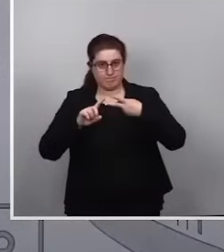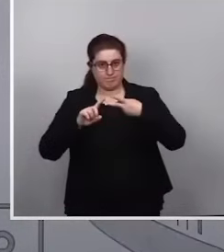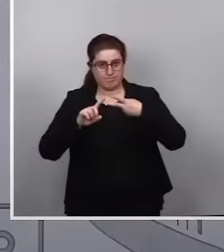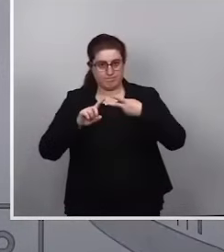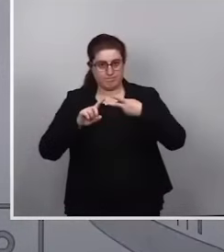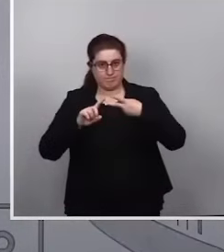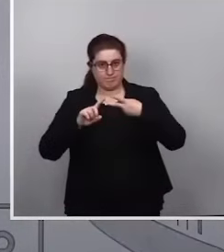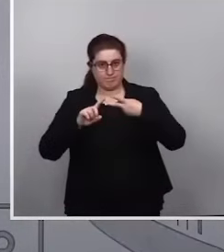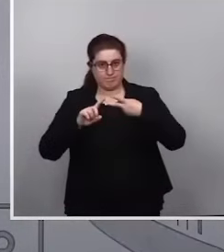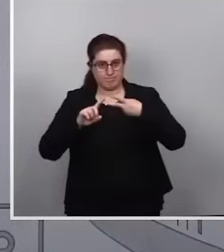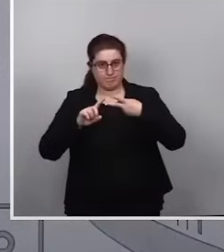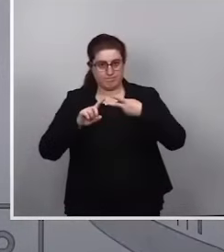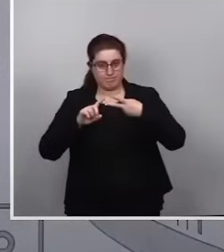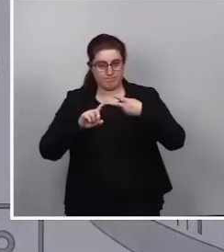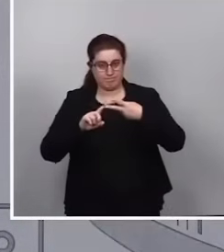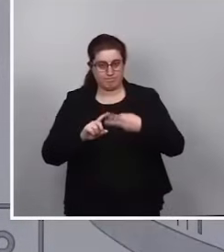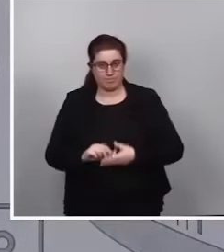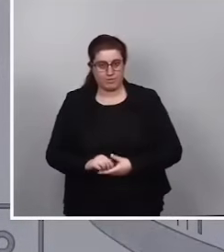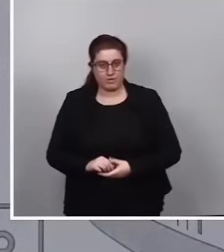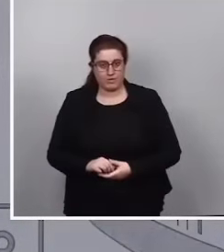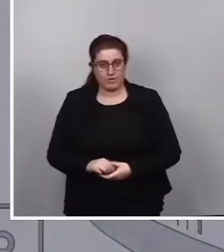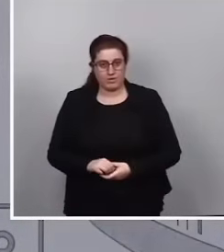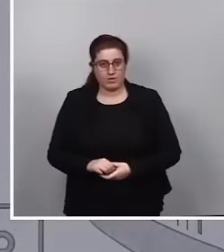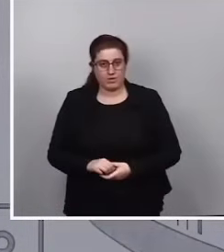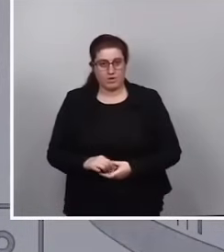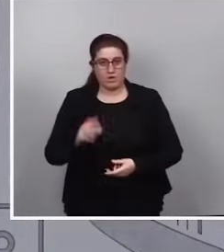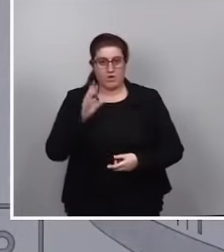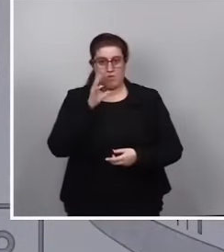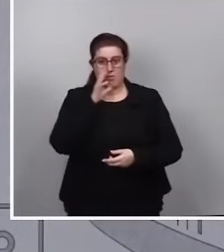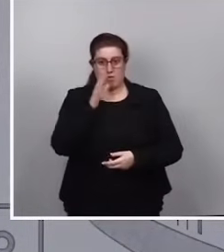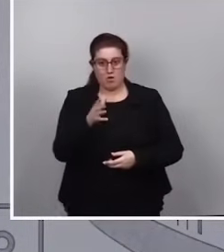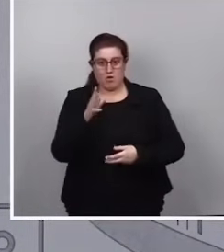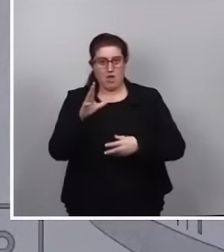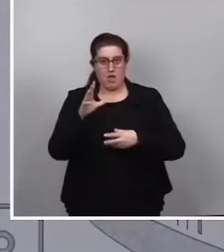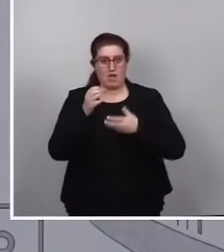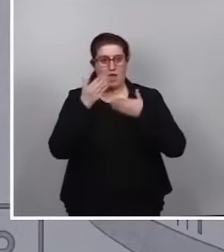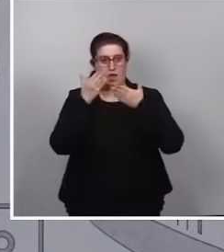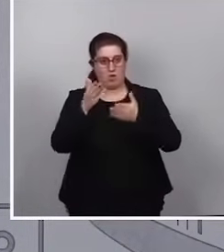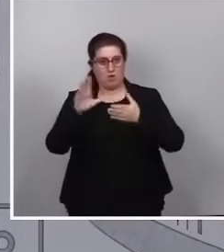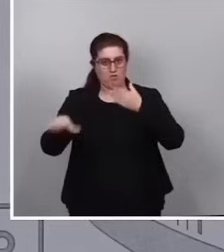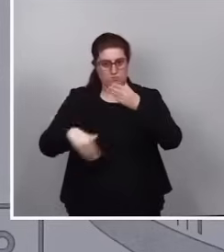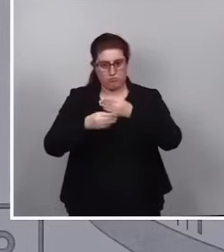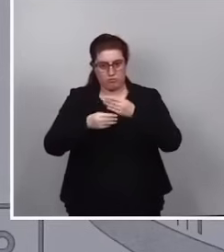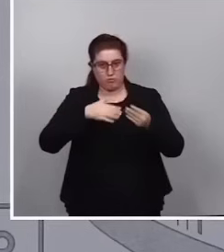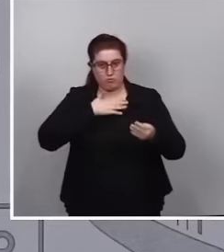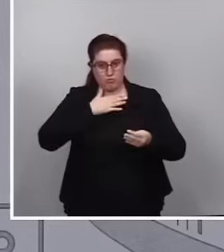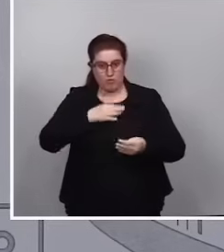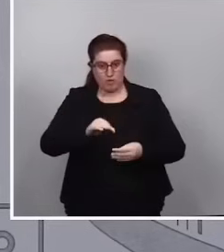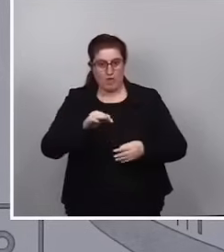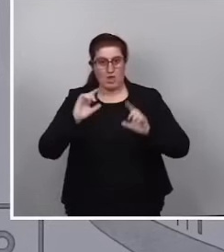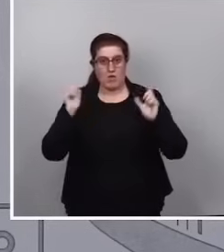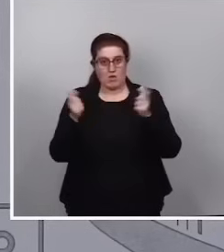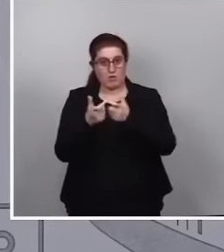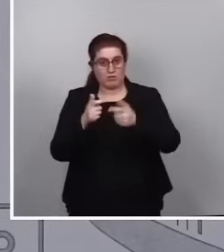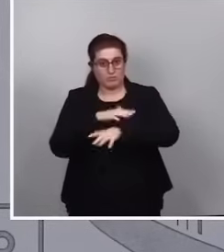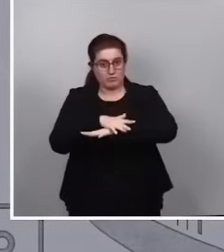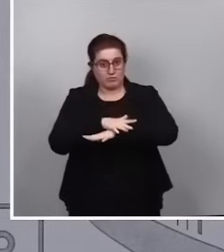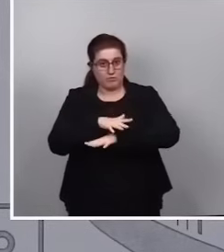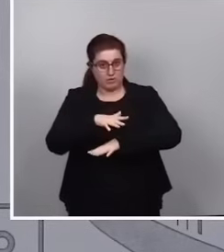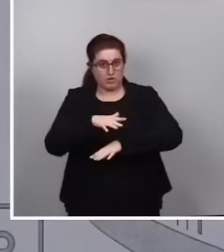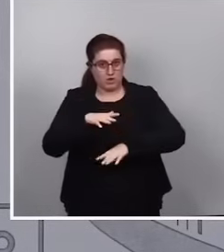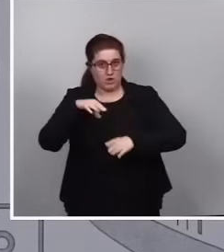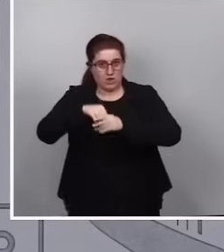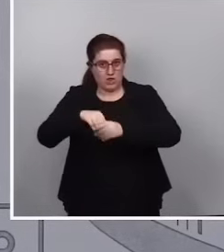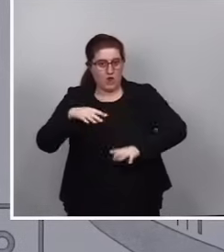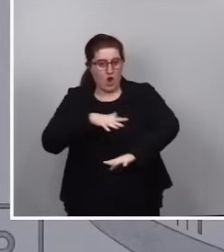pero qué le dan Está bueno saber qué le van y para complementar estas ayudas el consejo de ministros del gobierno de España ha